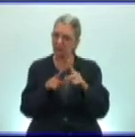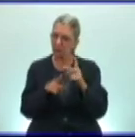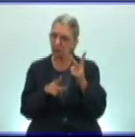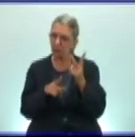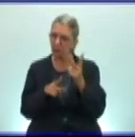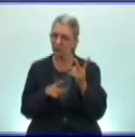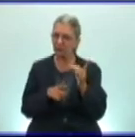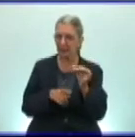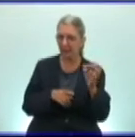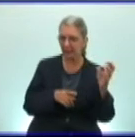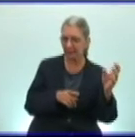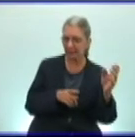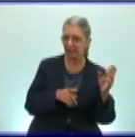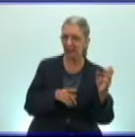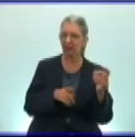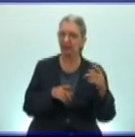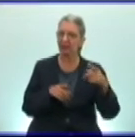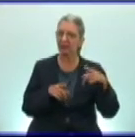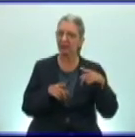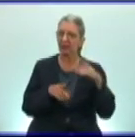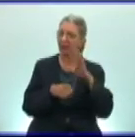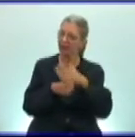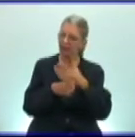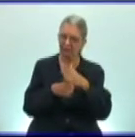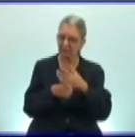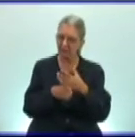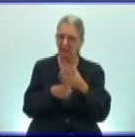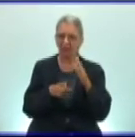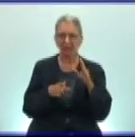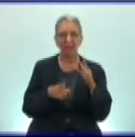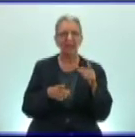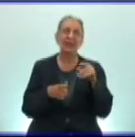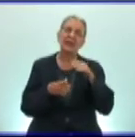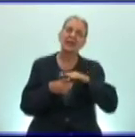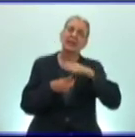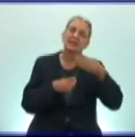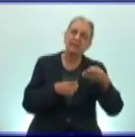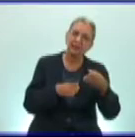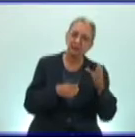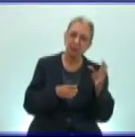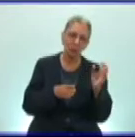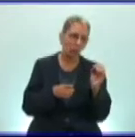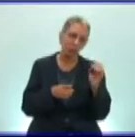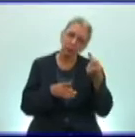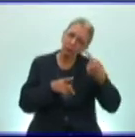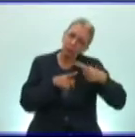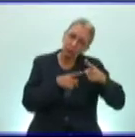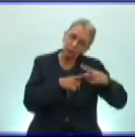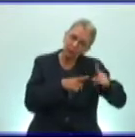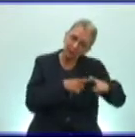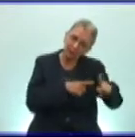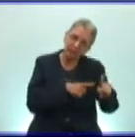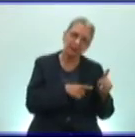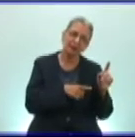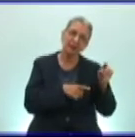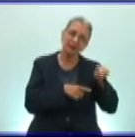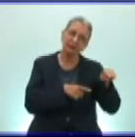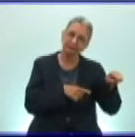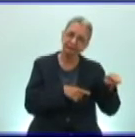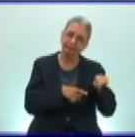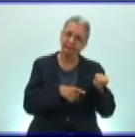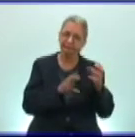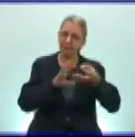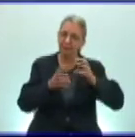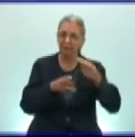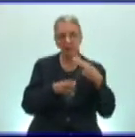para diferenciarlos. Una segunda letra que puede ser la siguiente u otra de las que formen su nombre. Por